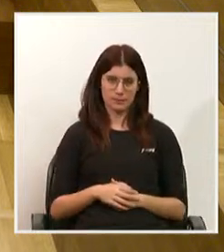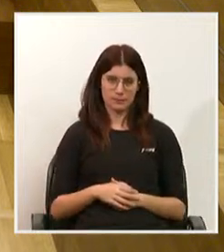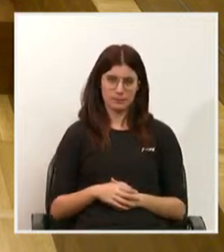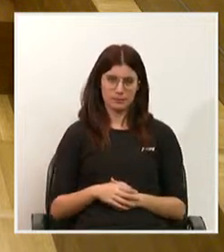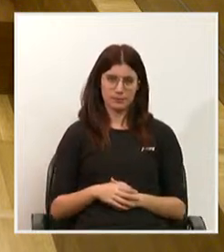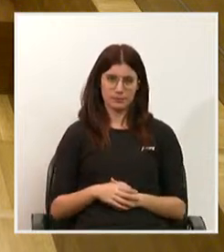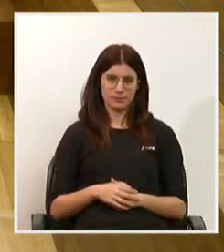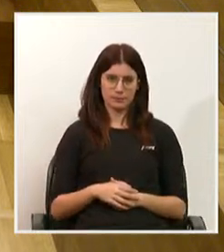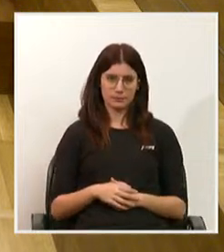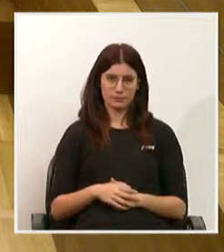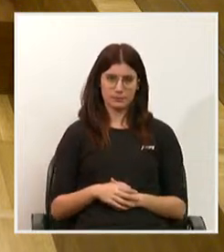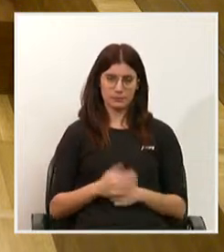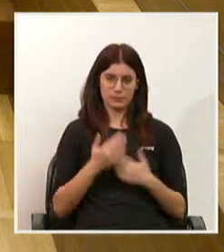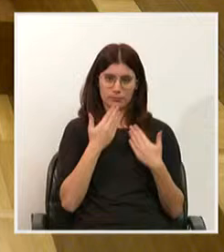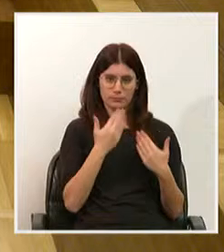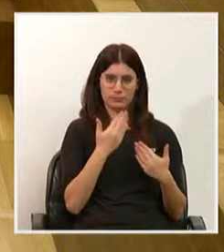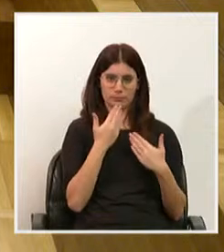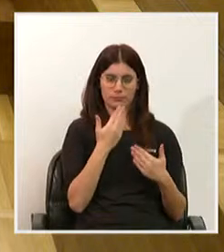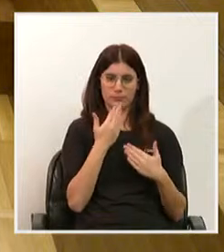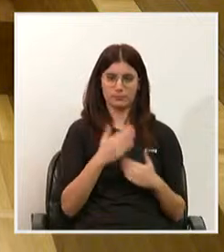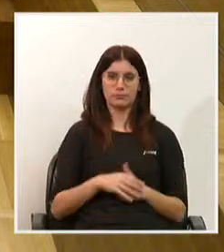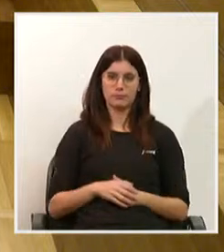Val Muchas